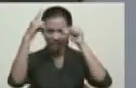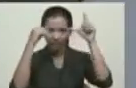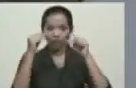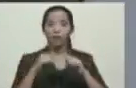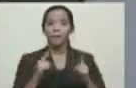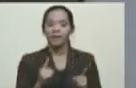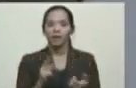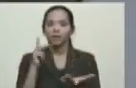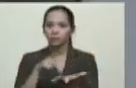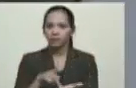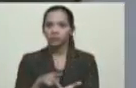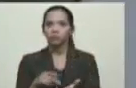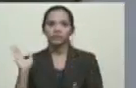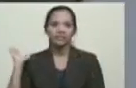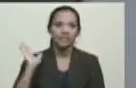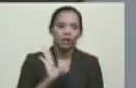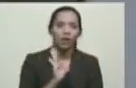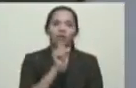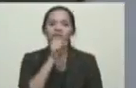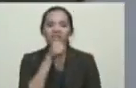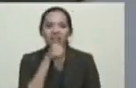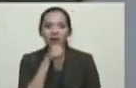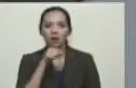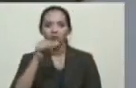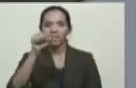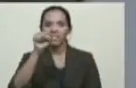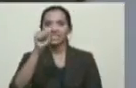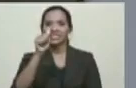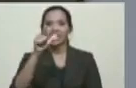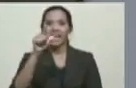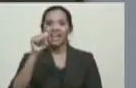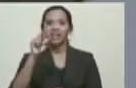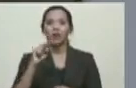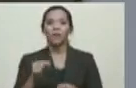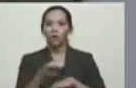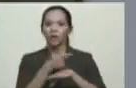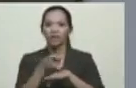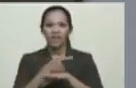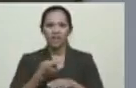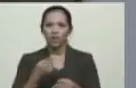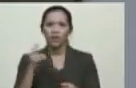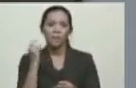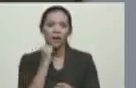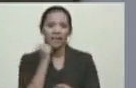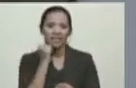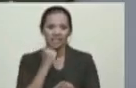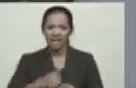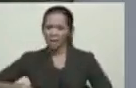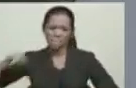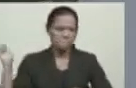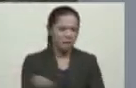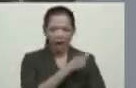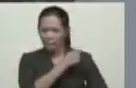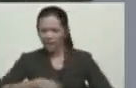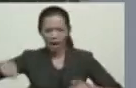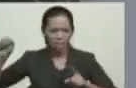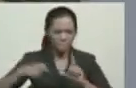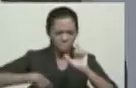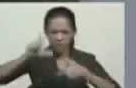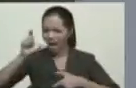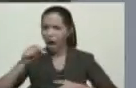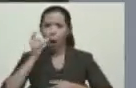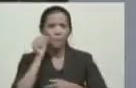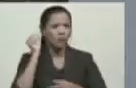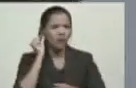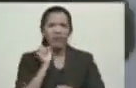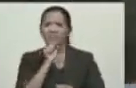eso sucedió, bueno, llegó el viejo Salas Romer, fascistoide, y llegó y le cayó a palos, planazos, bombas lacrimógenas, a todo el mundo, hombres, mujeres, niños,